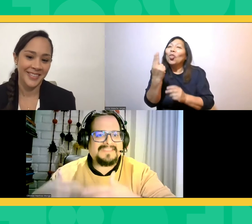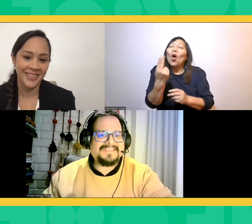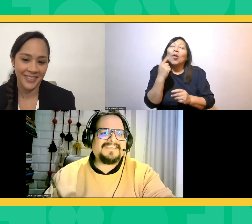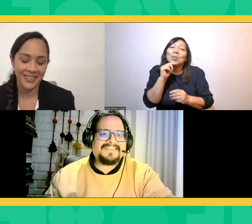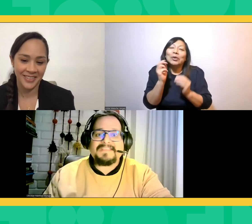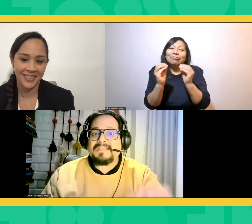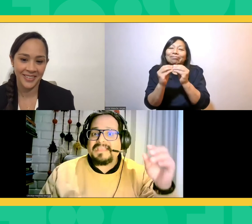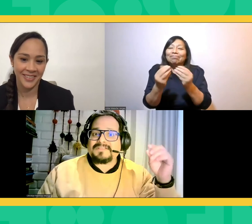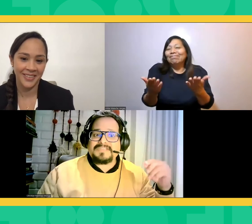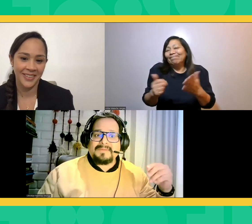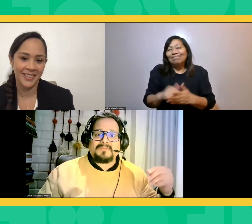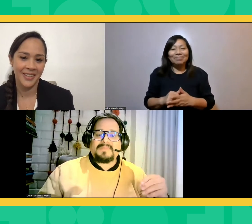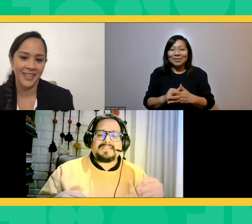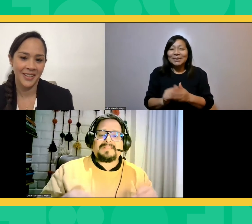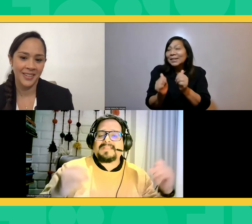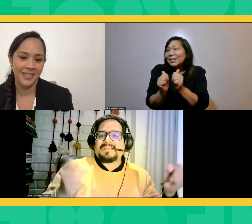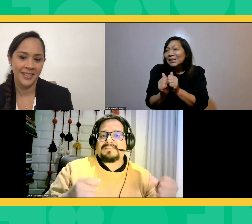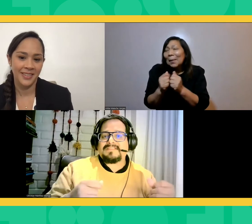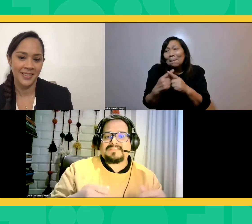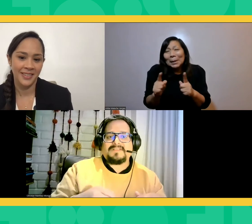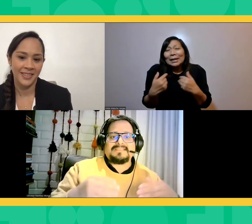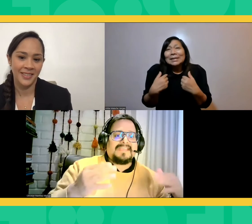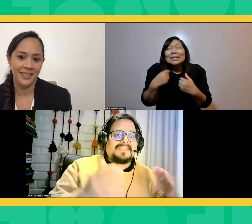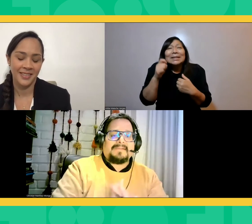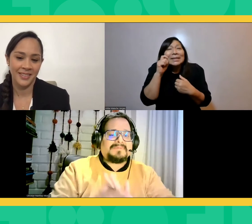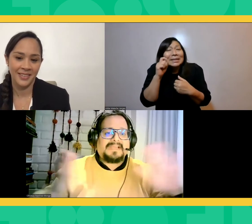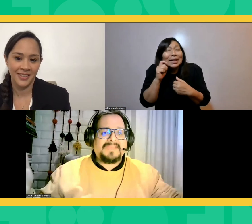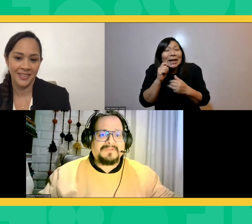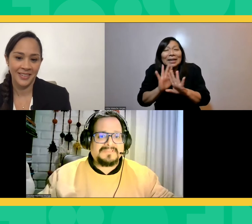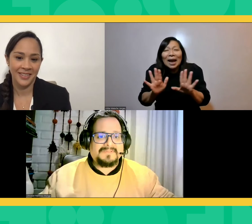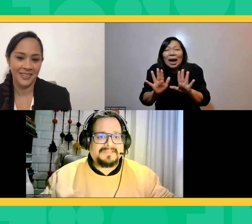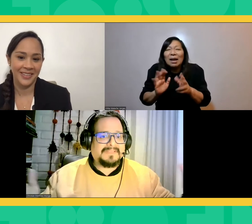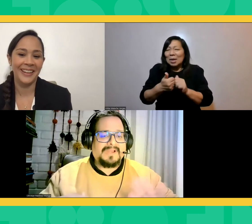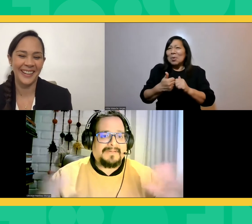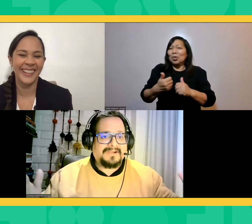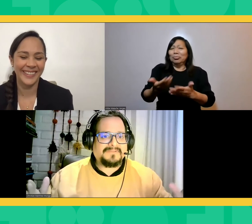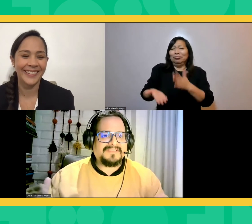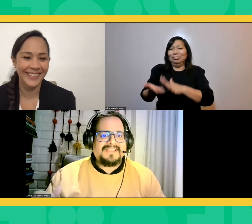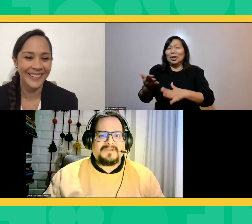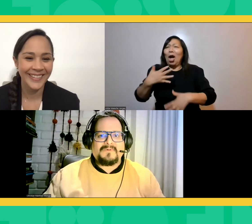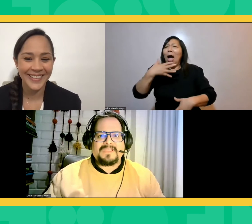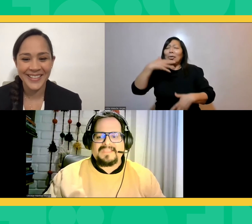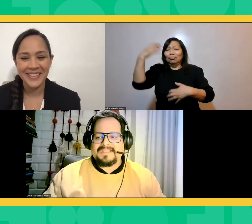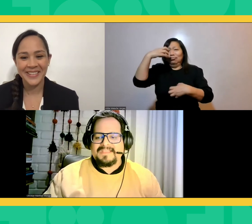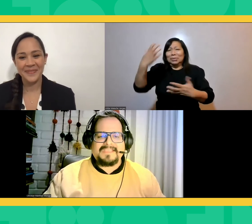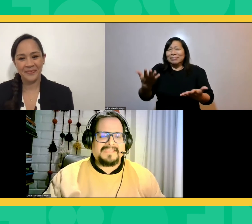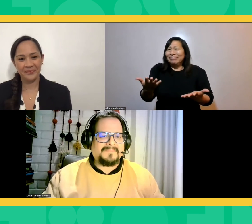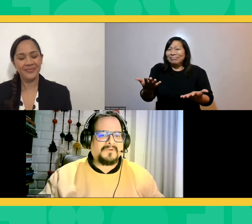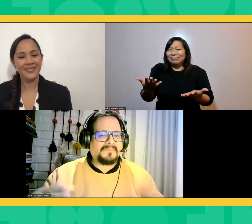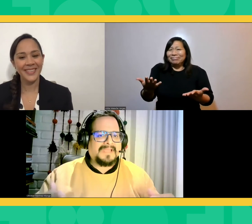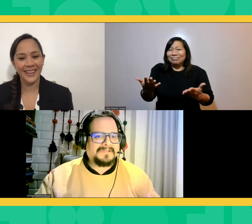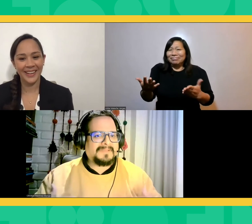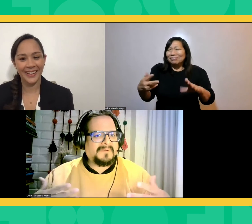¿no? Y asociamos, ¿no? Inmediatamente tener relaciones sexuales, ya, vamos a cambiarnos inmediatamente o a lavarnos, como que